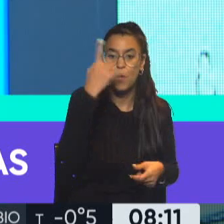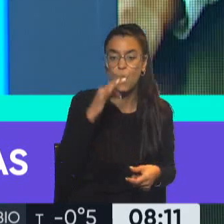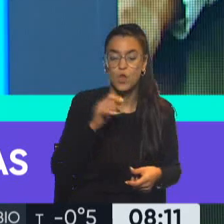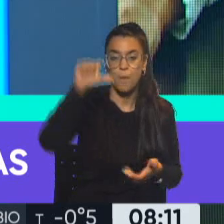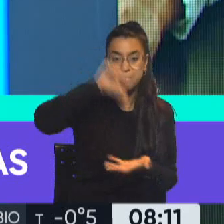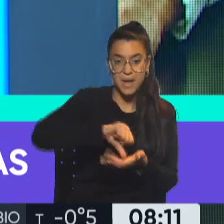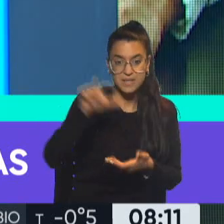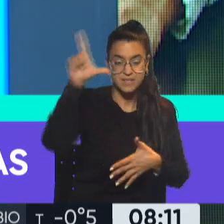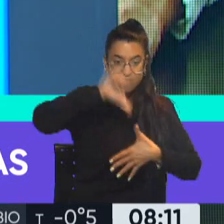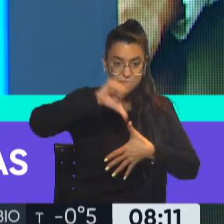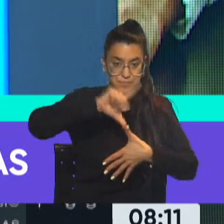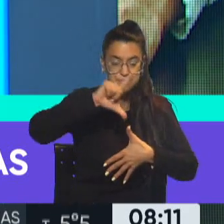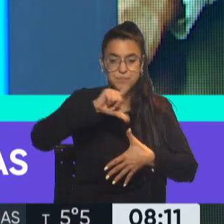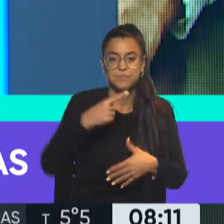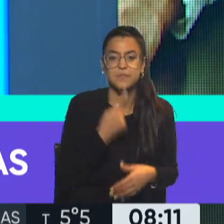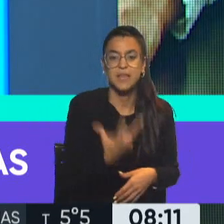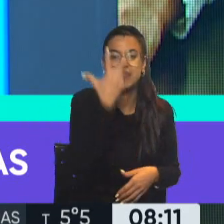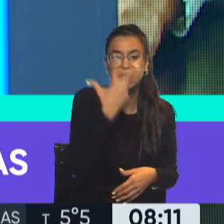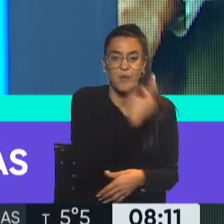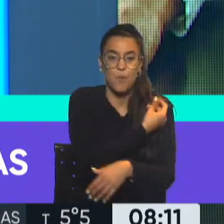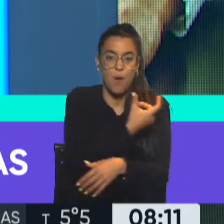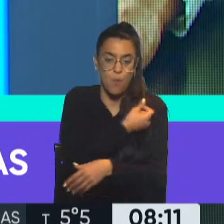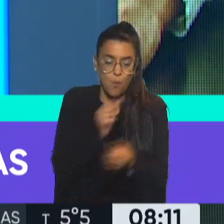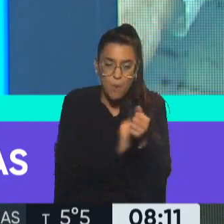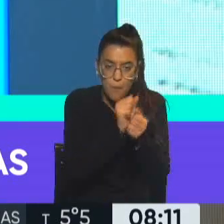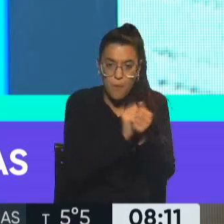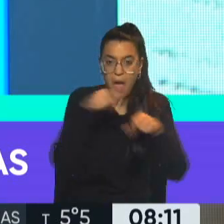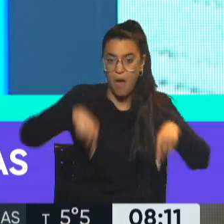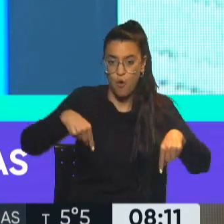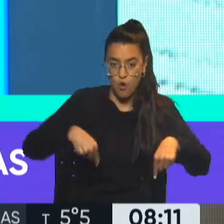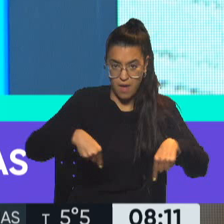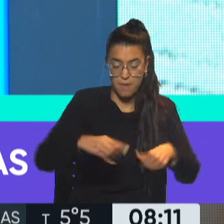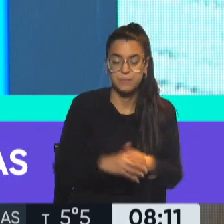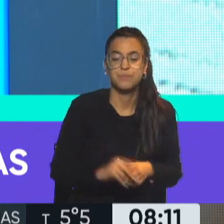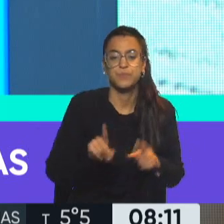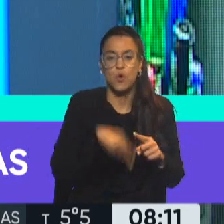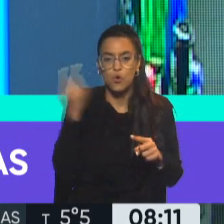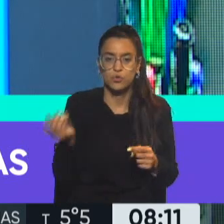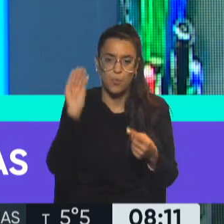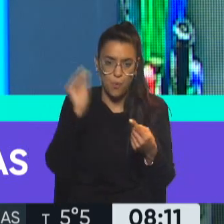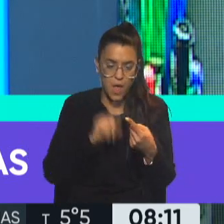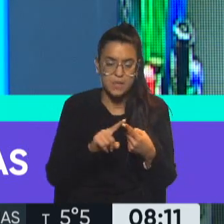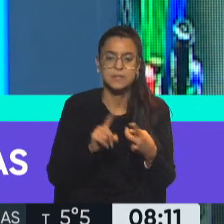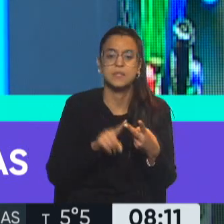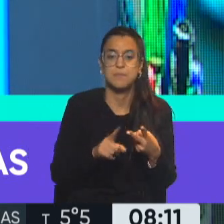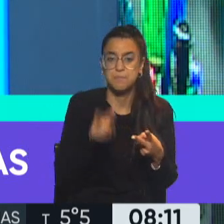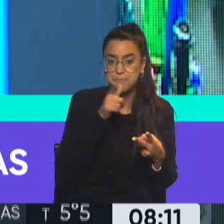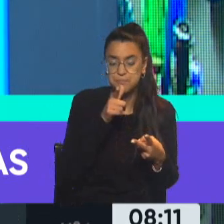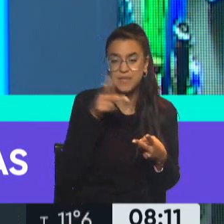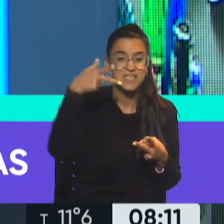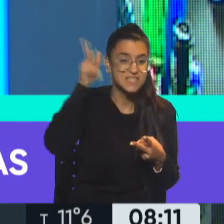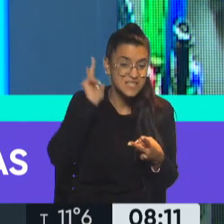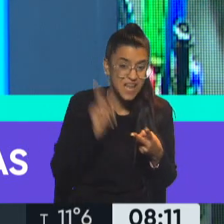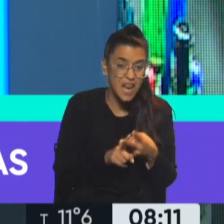de Latinoamérica que tiene al menos 3 vacunas en curso en este momento. El resto son Brasil, aparentemente Chile,